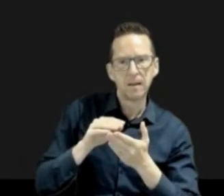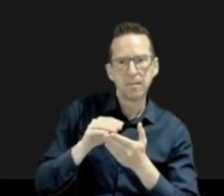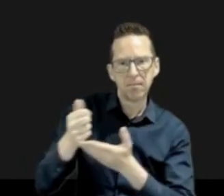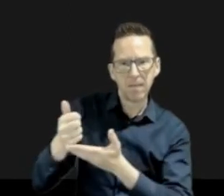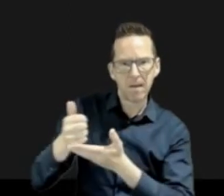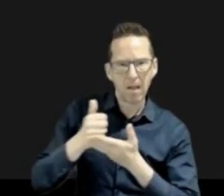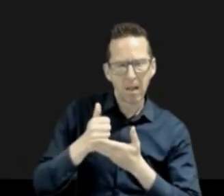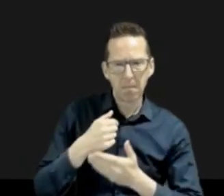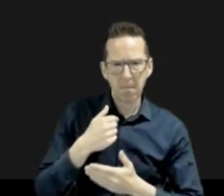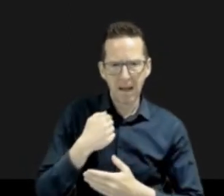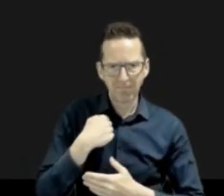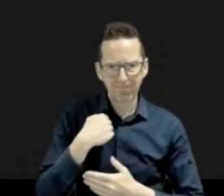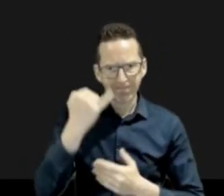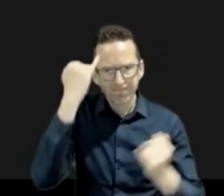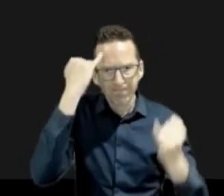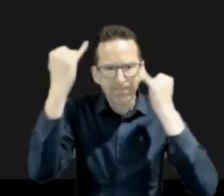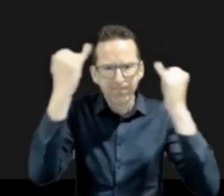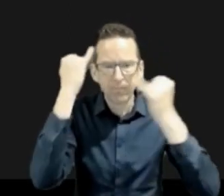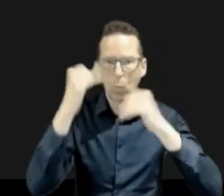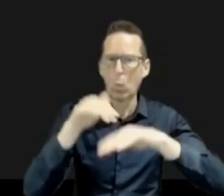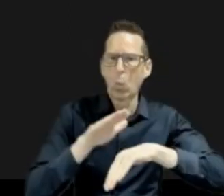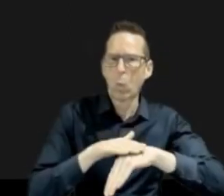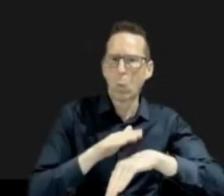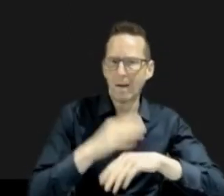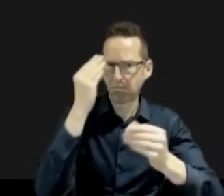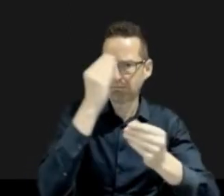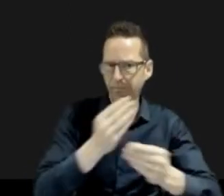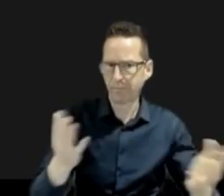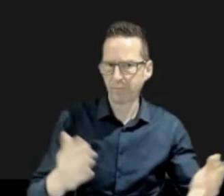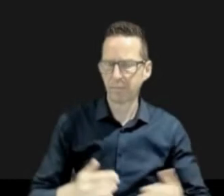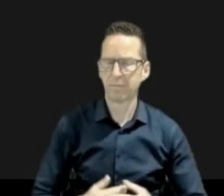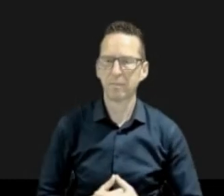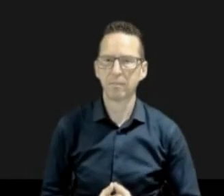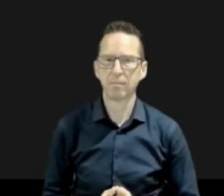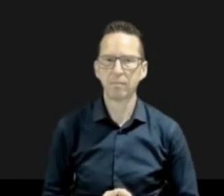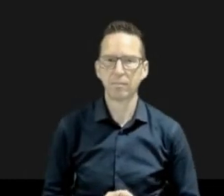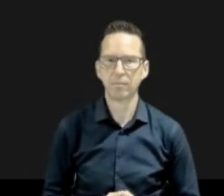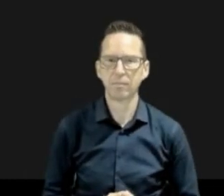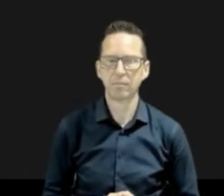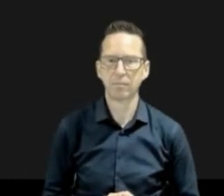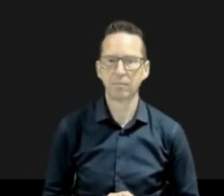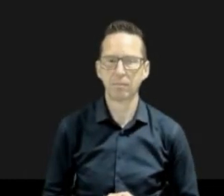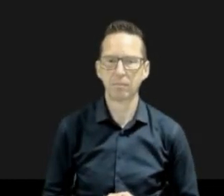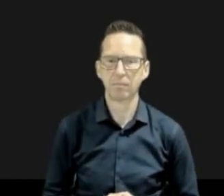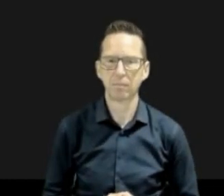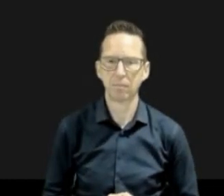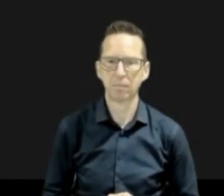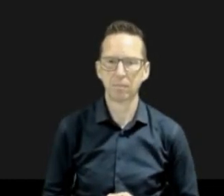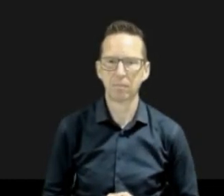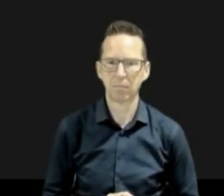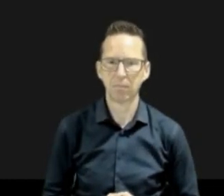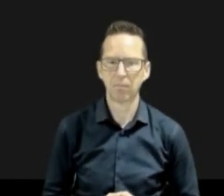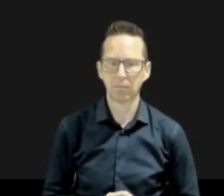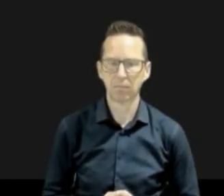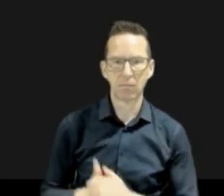un ejemplo de inundación que aconteceu en la ciudad de San Pablo